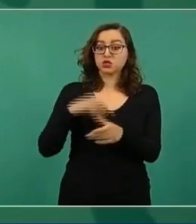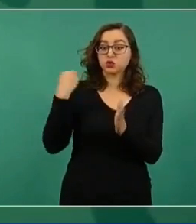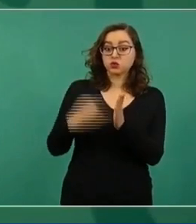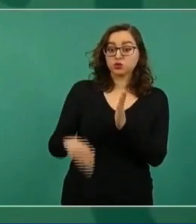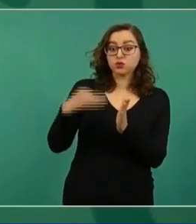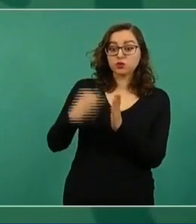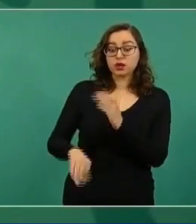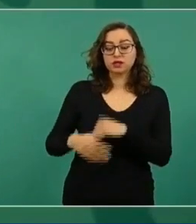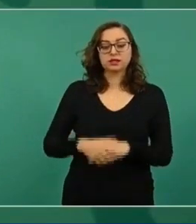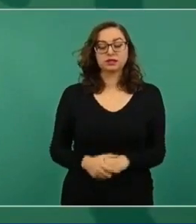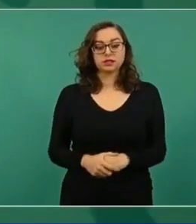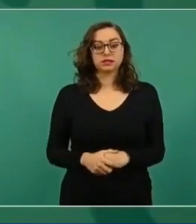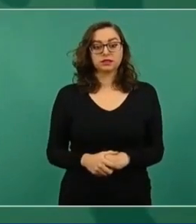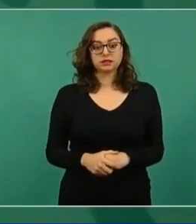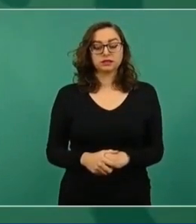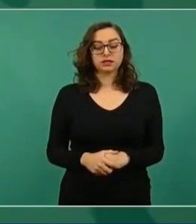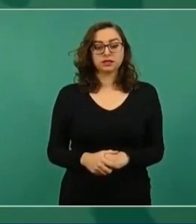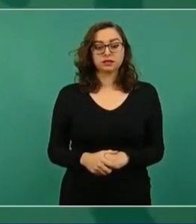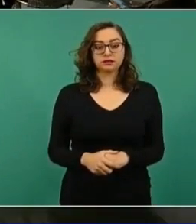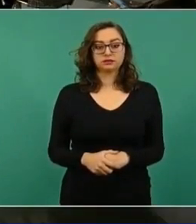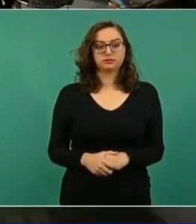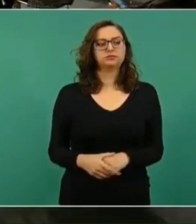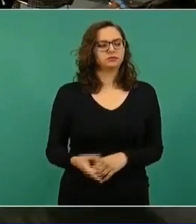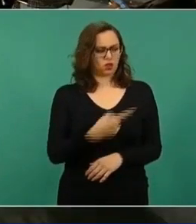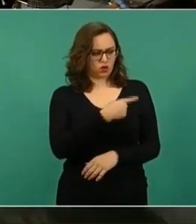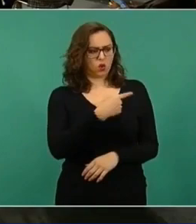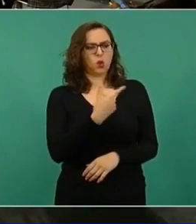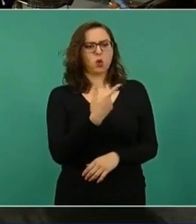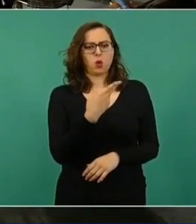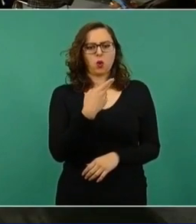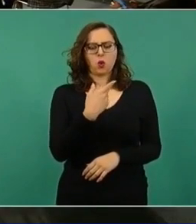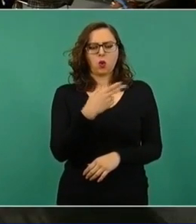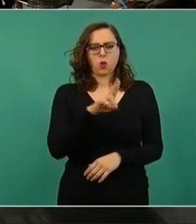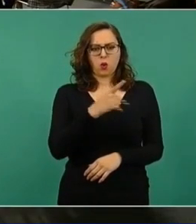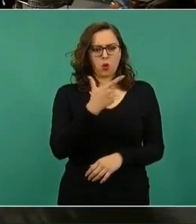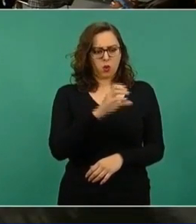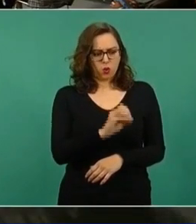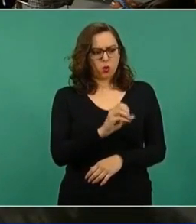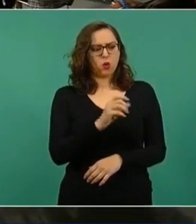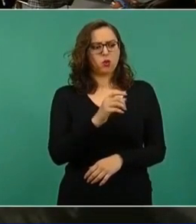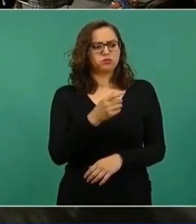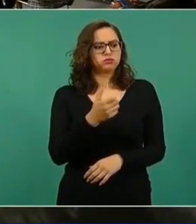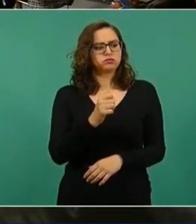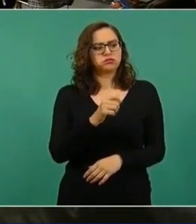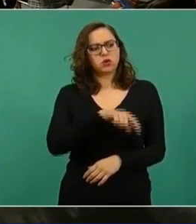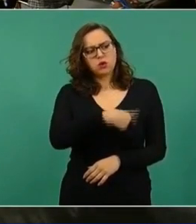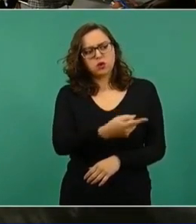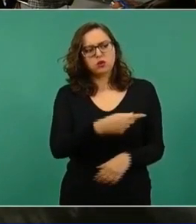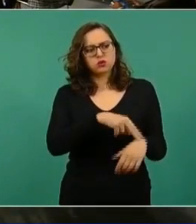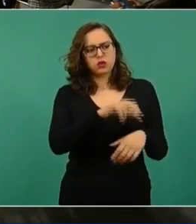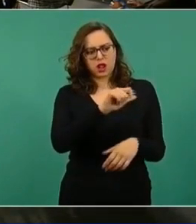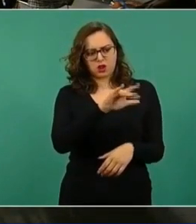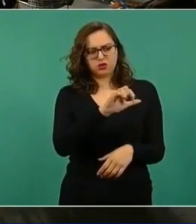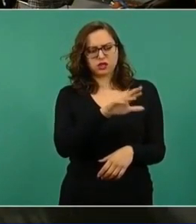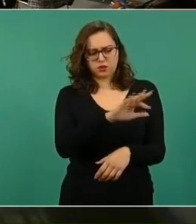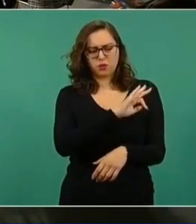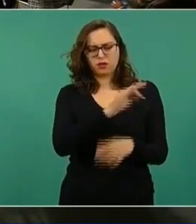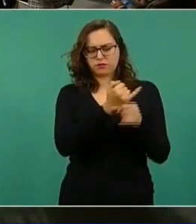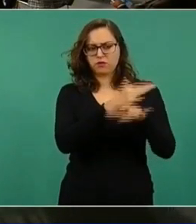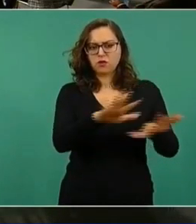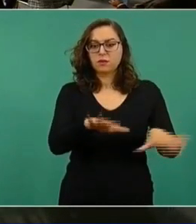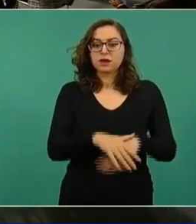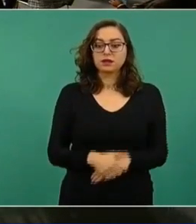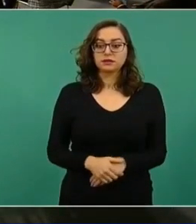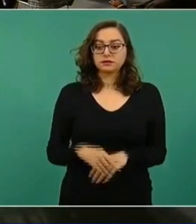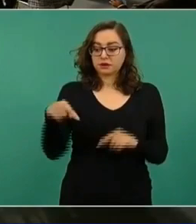Aquí nos los va a informar Hugo o el doctor Alcocer. Tenemos un déficit